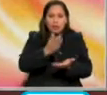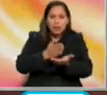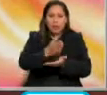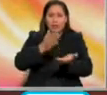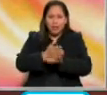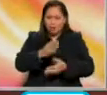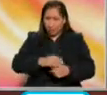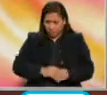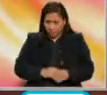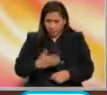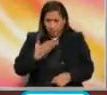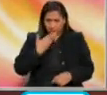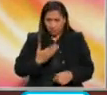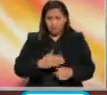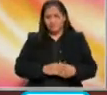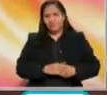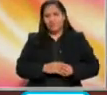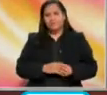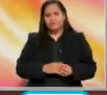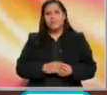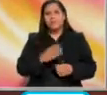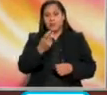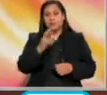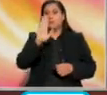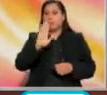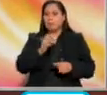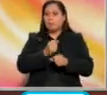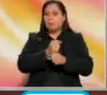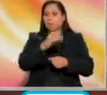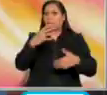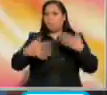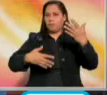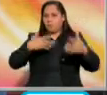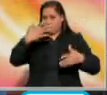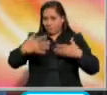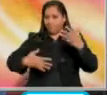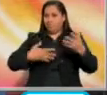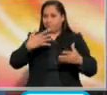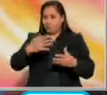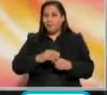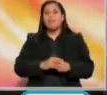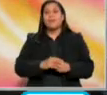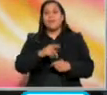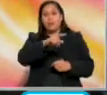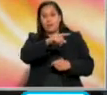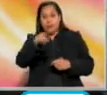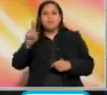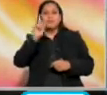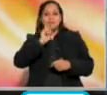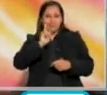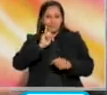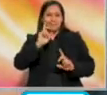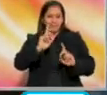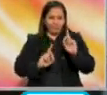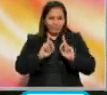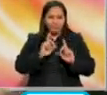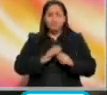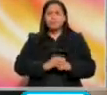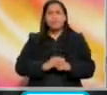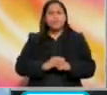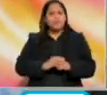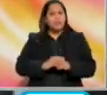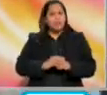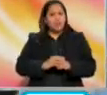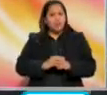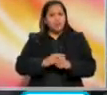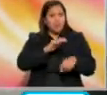correo, de todas mis redes? Que eso parece que no, pero es una forma también de violencia. Claro. Totalmente. Y estas son preguntas que se hacen las chicas. ¿Es correcto que yo ya no